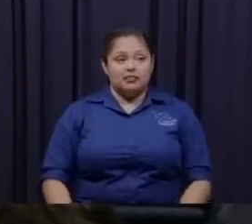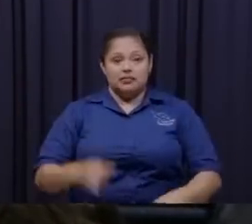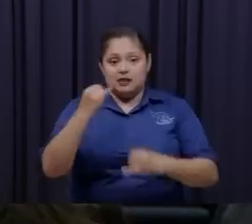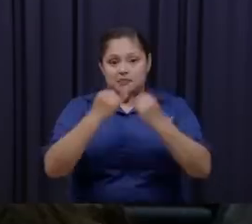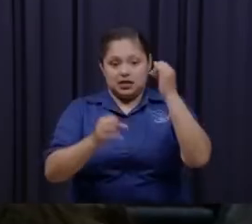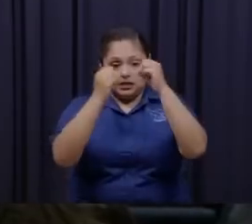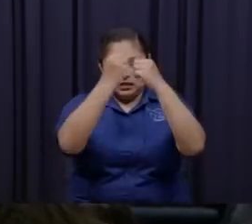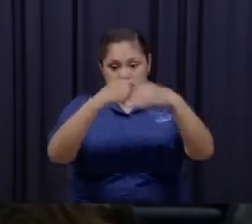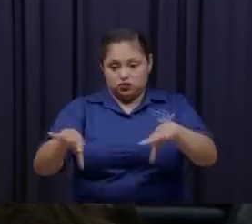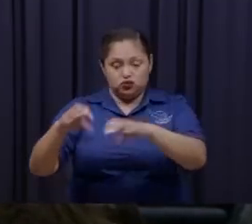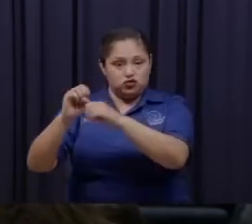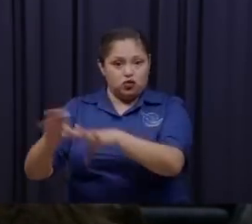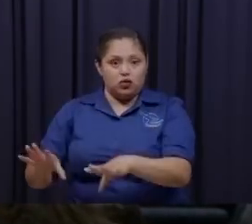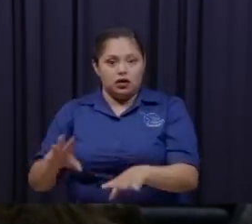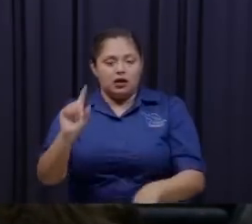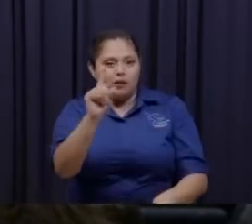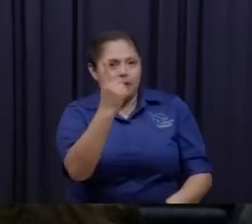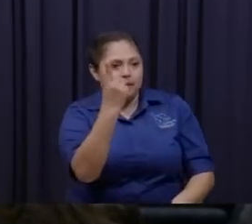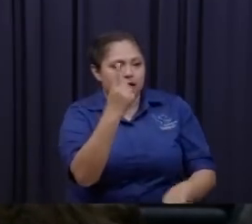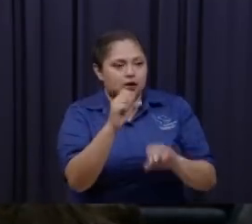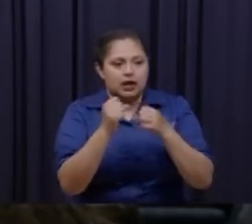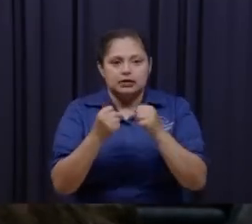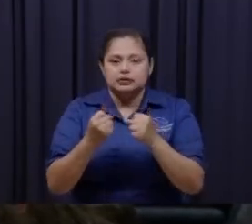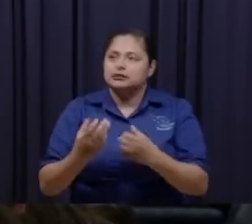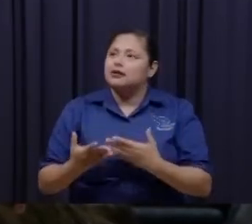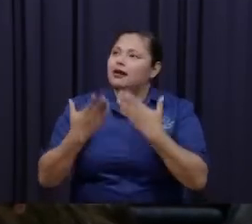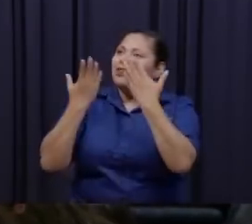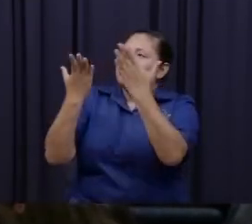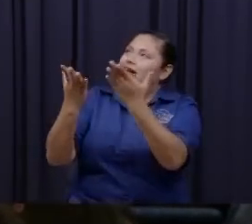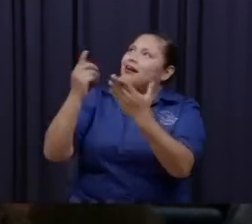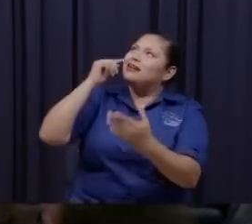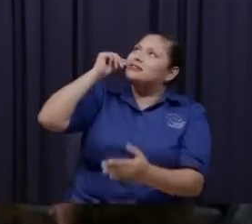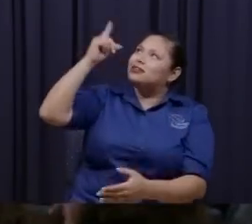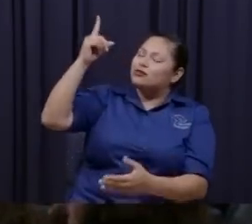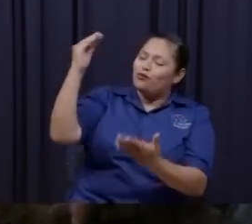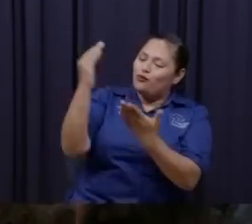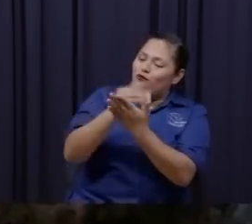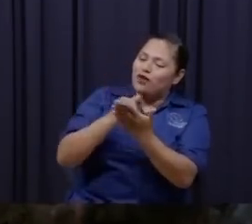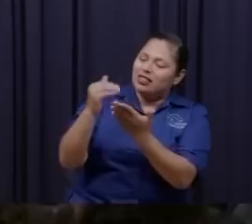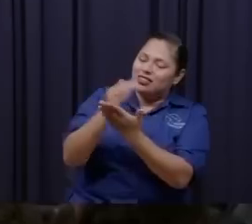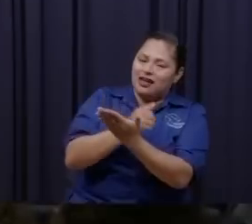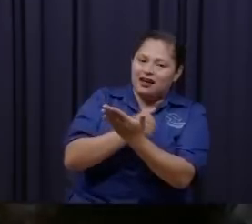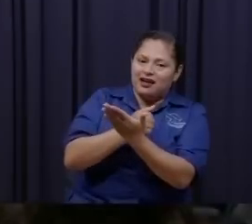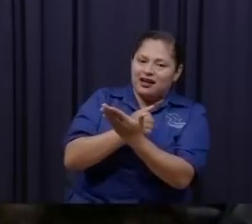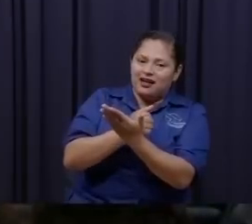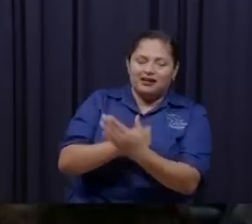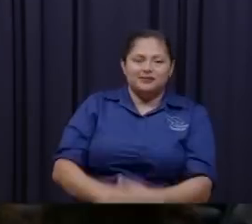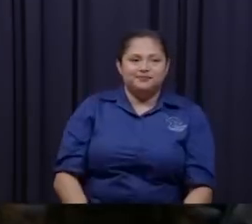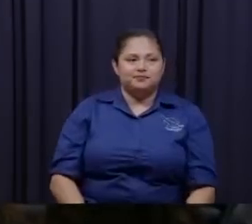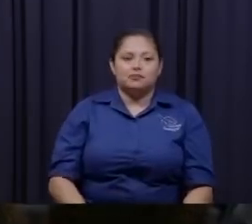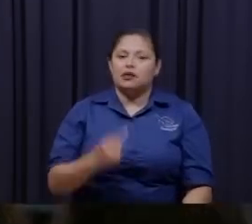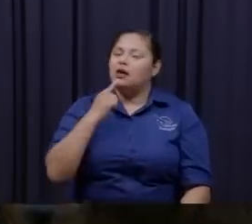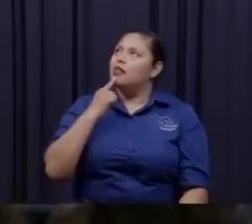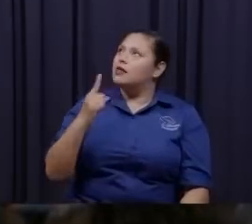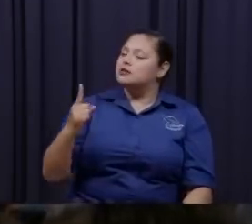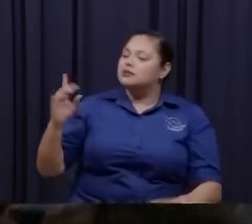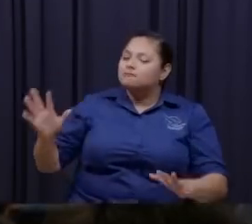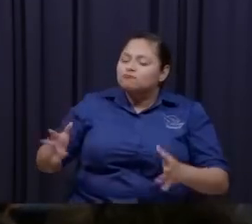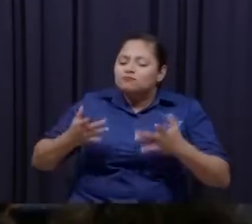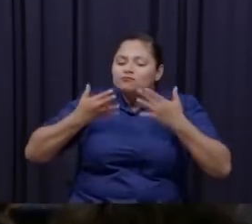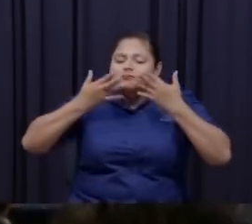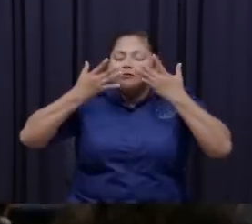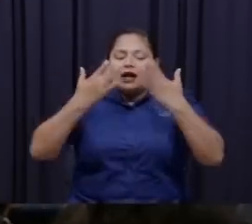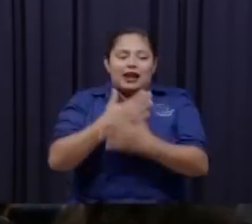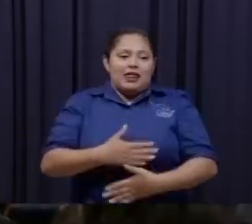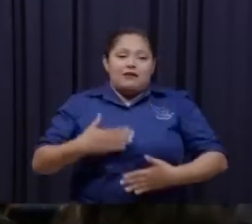hermano, es que le ofrece al Señor una ofrenda. Y dice que el olor fue grato